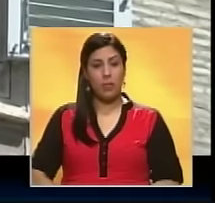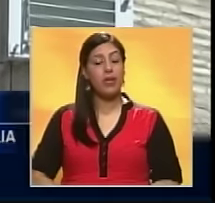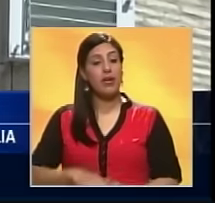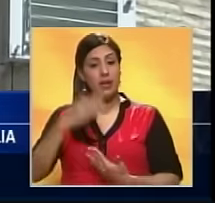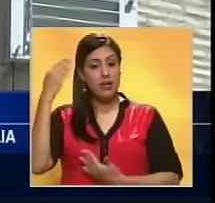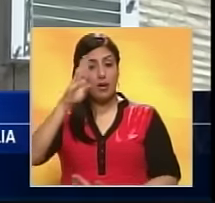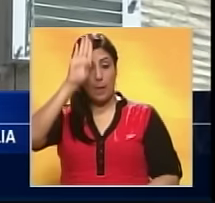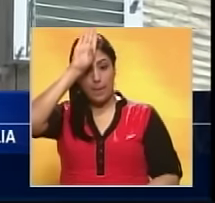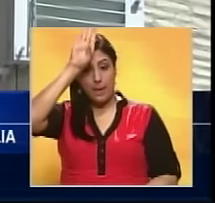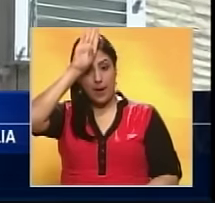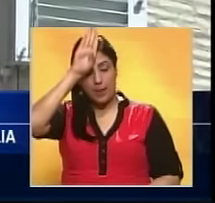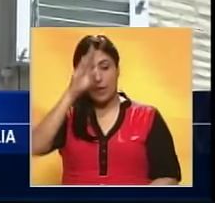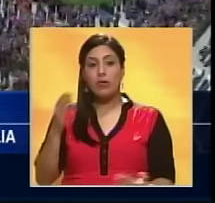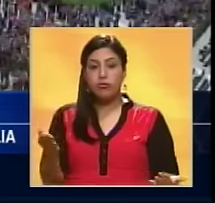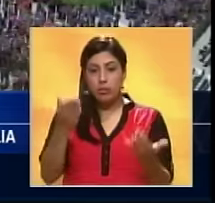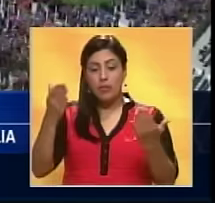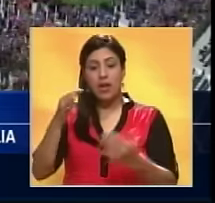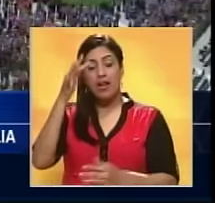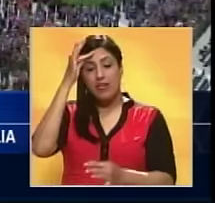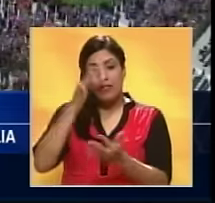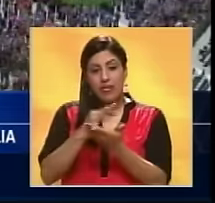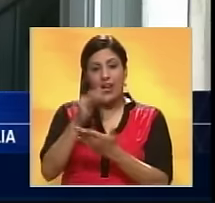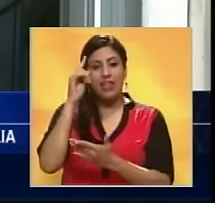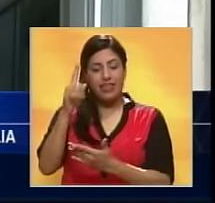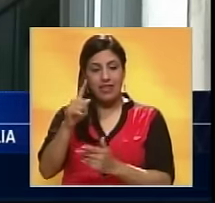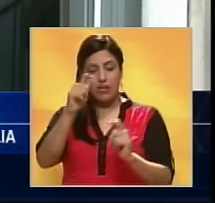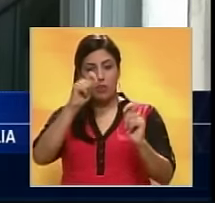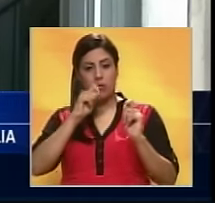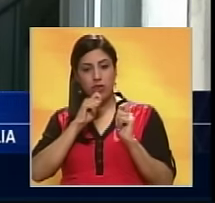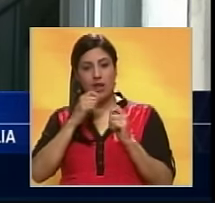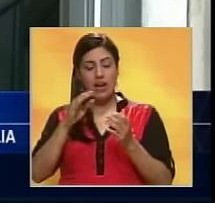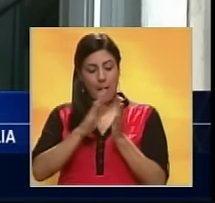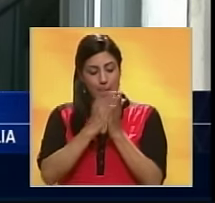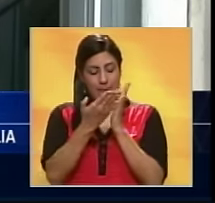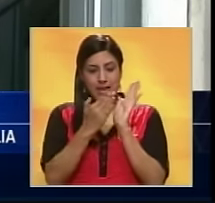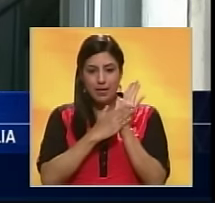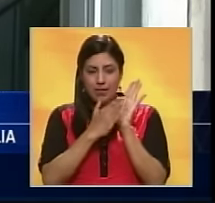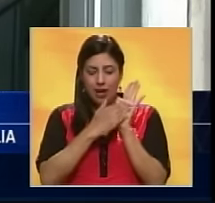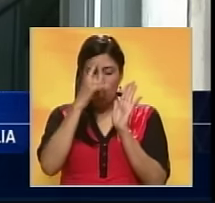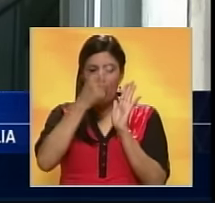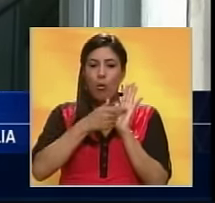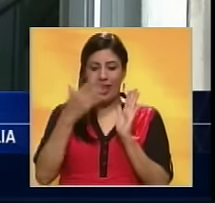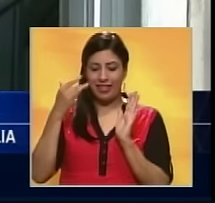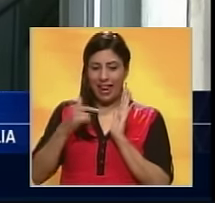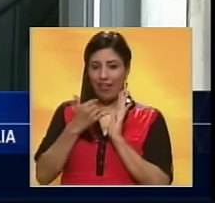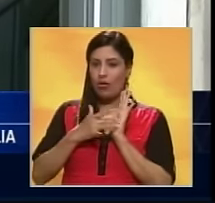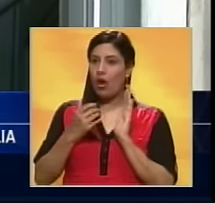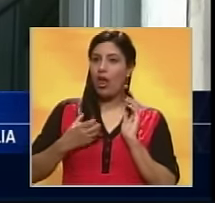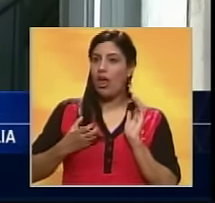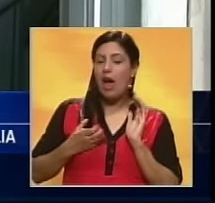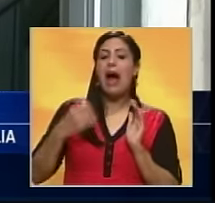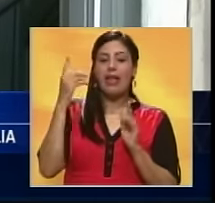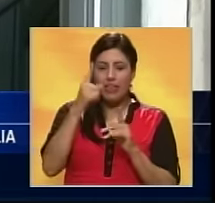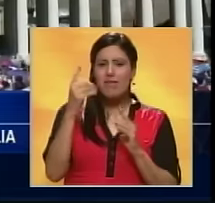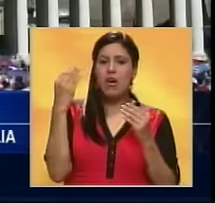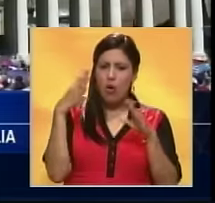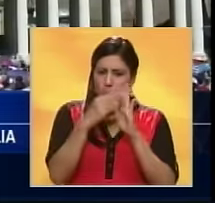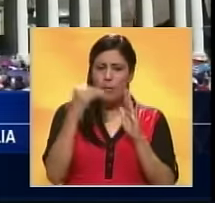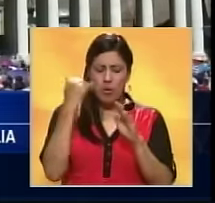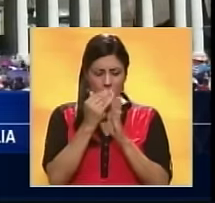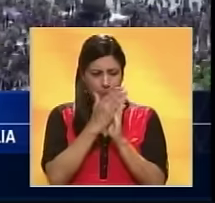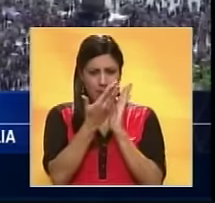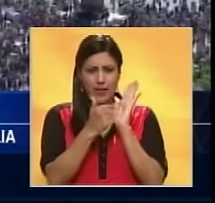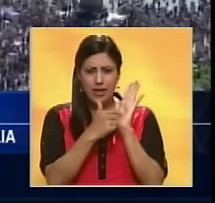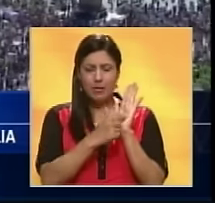El Papa Francisco instó a los fieles a llevar consigo la Biblia, así como se llevan los teléfonos inteligentes. Durante el rezo